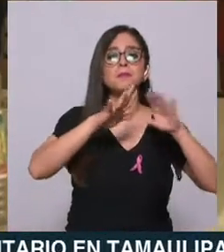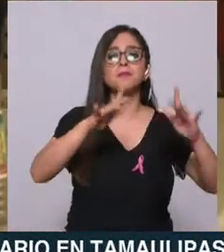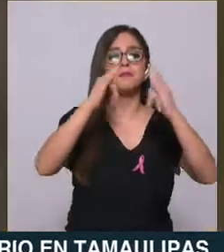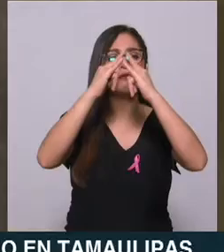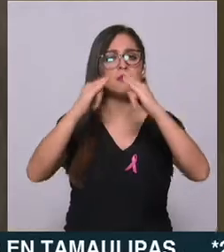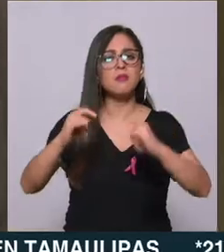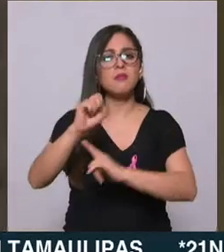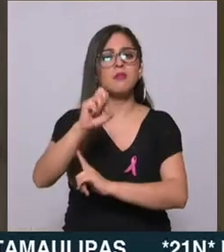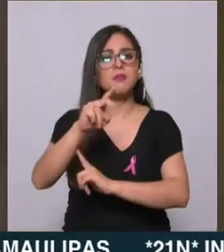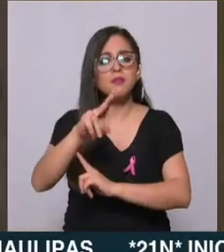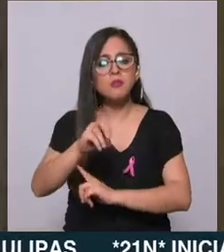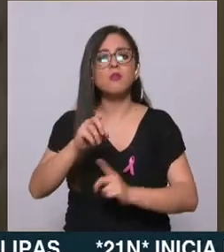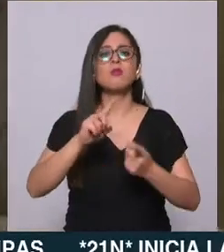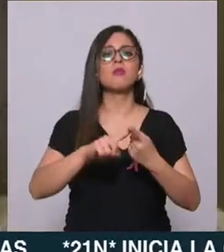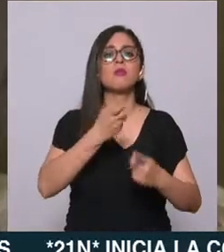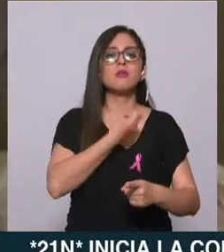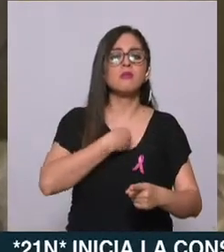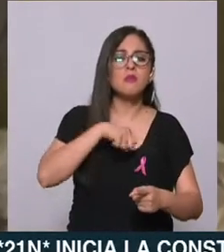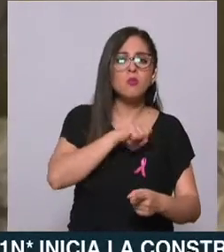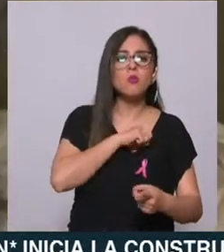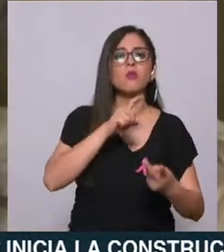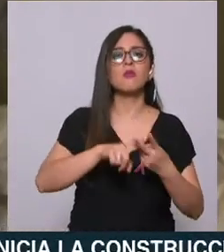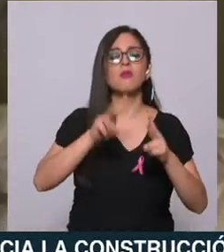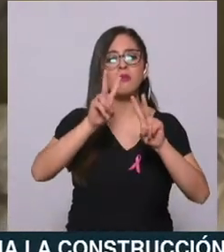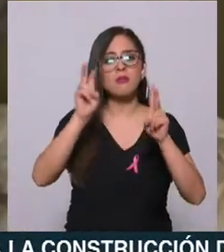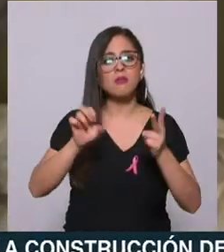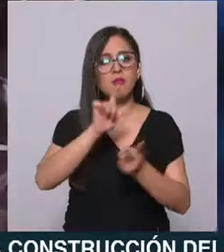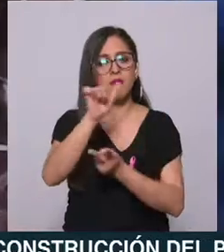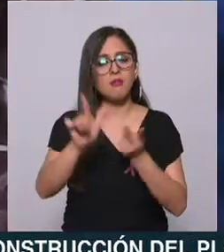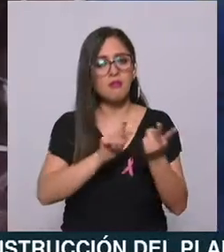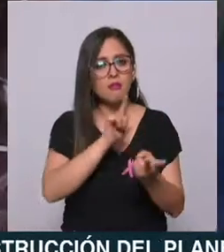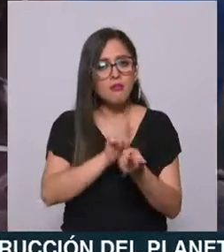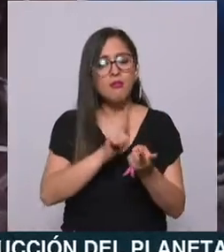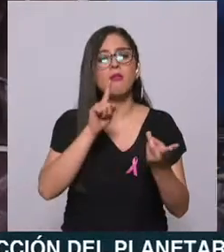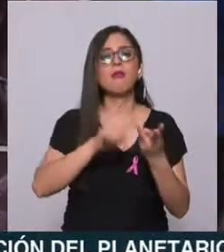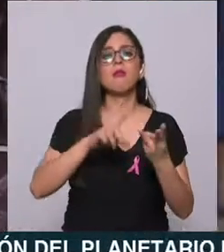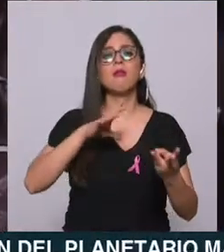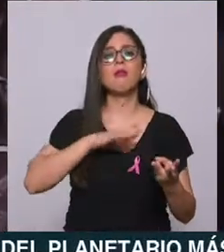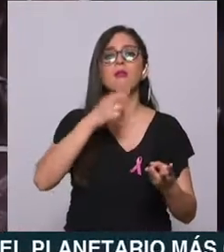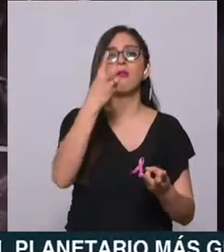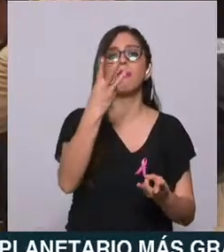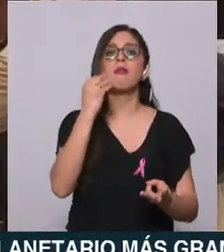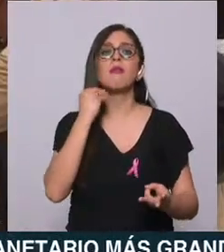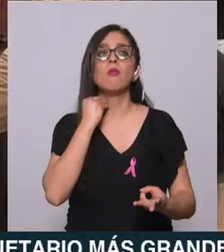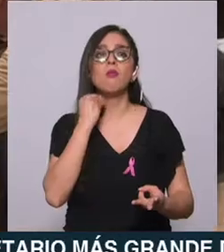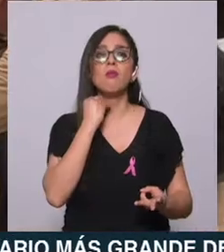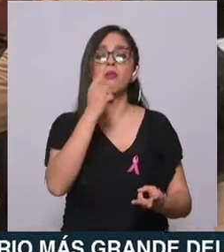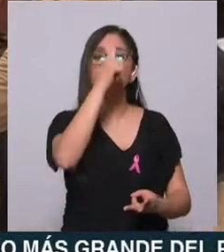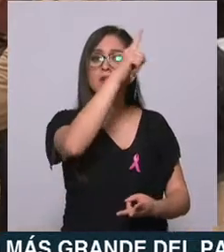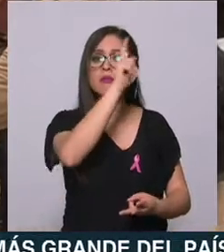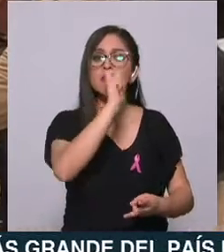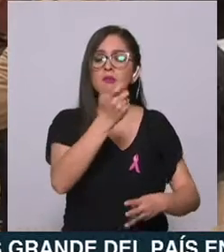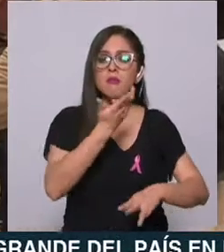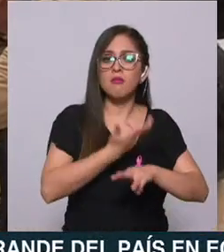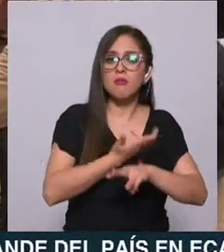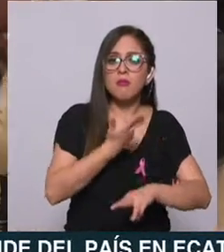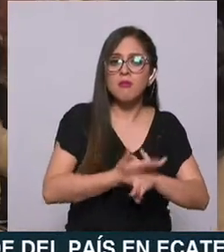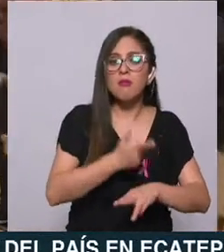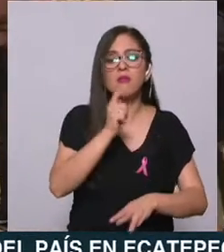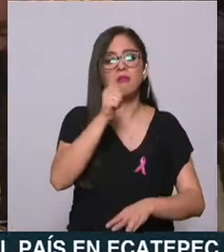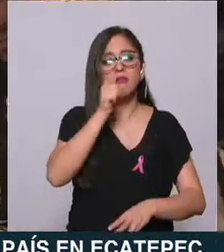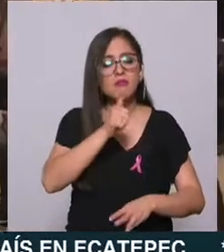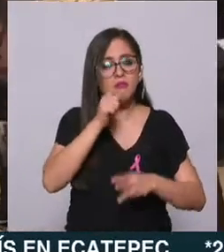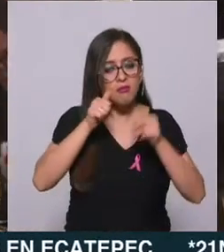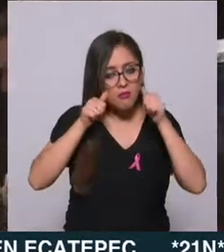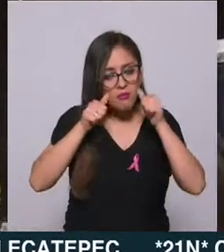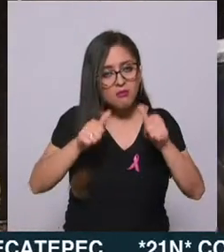incluye feria de salud, que incluye feria de servicios legales. Tenemos 3 abogados allá, americanos, que solo se